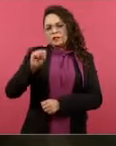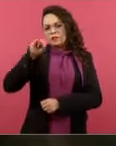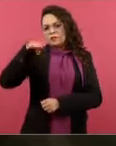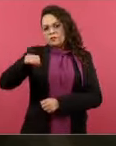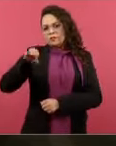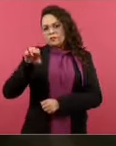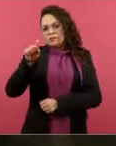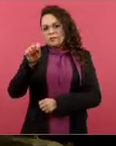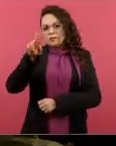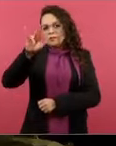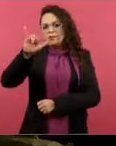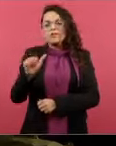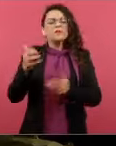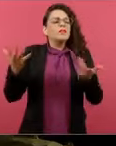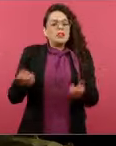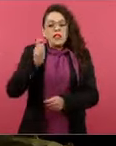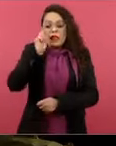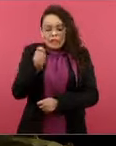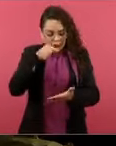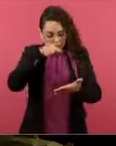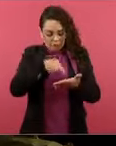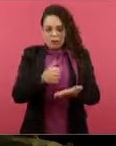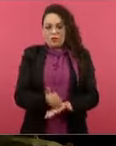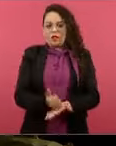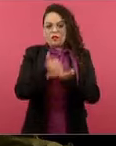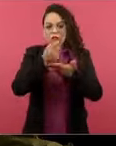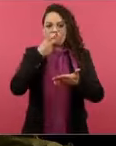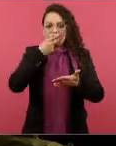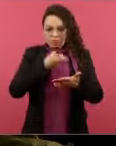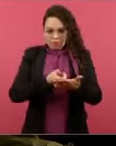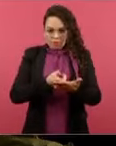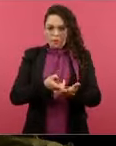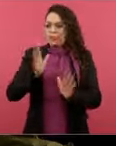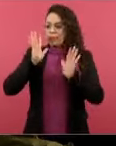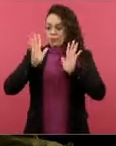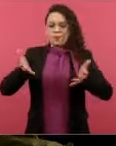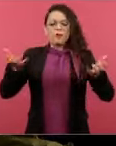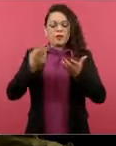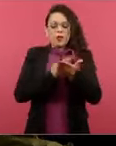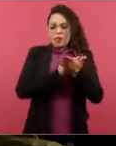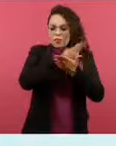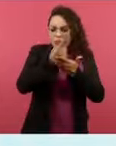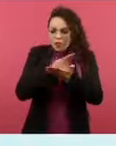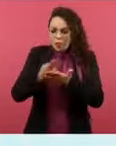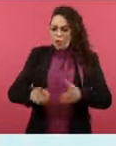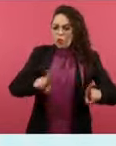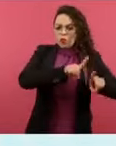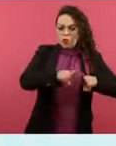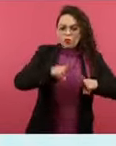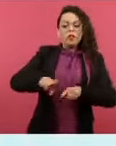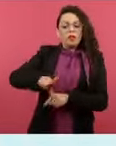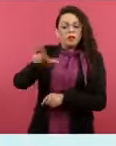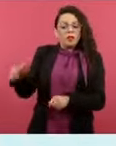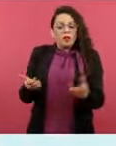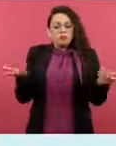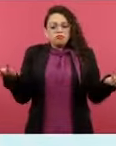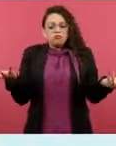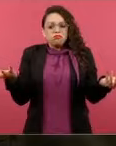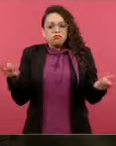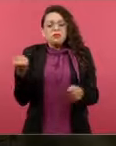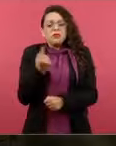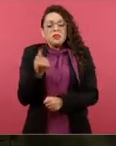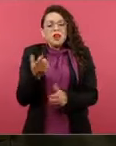Después de esto, nuestras niñas y niños ya tienen sus dibujos, ya trazaron los ejes de simetría. Ahora, ¿qué van a hacer? Van a